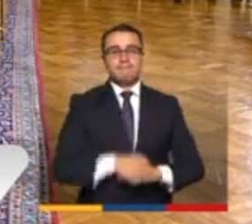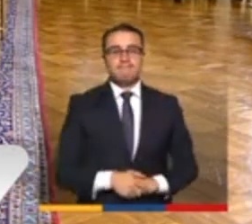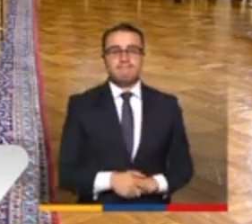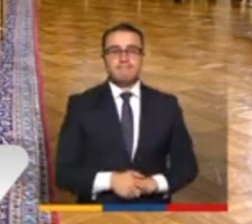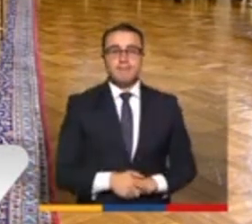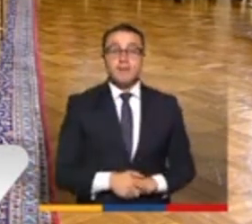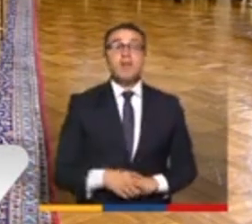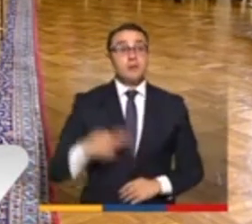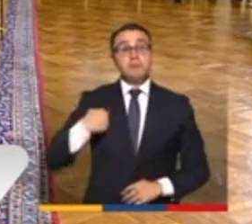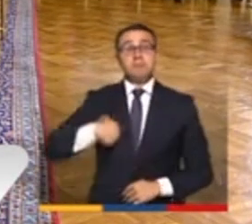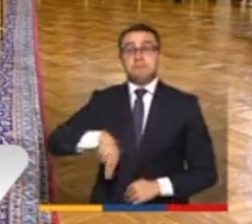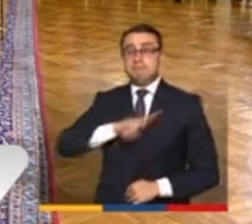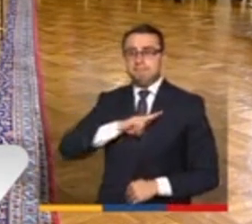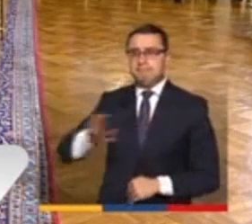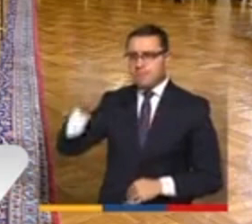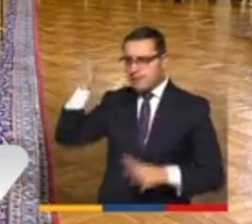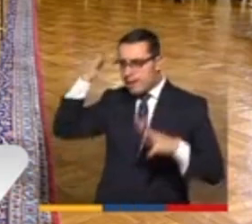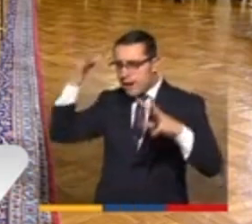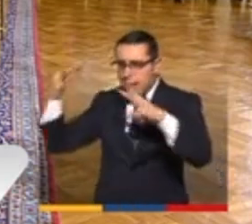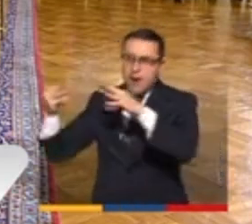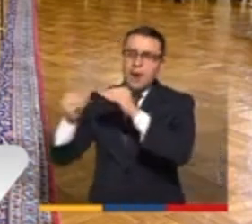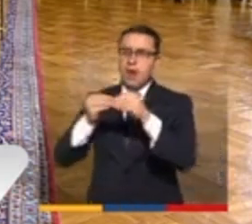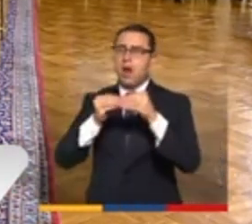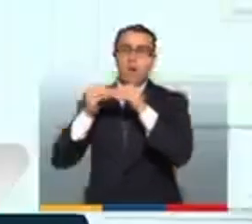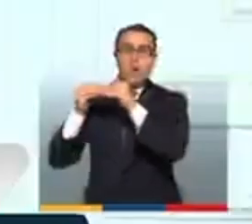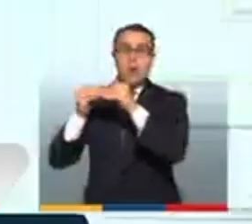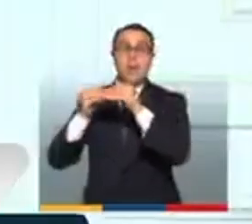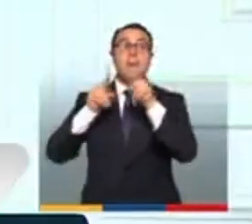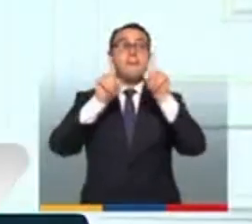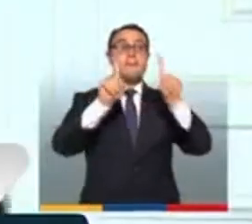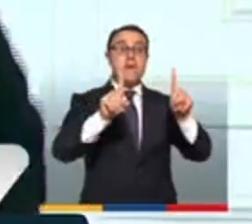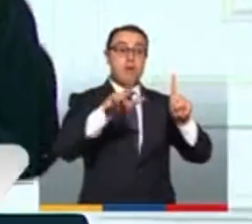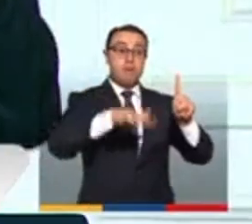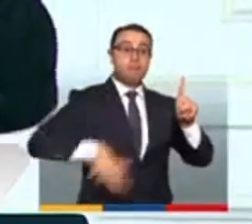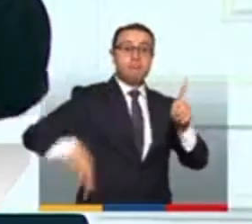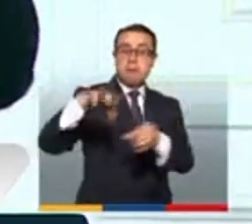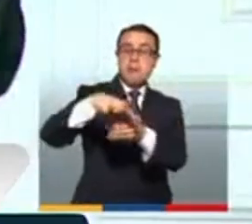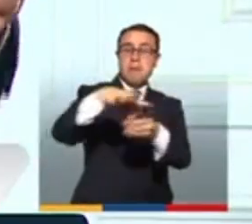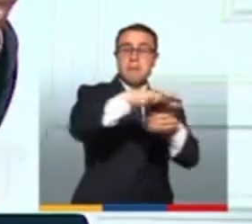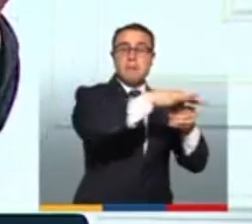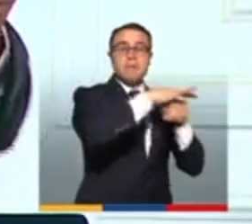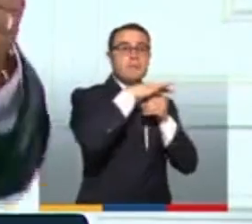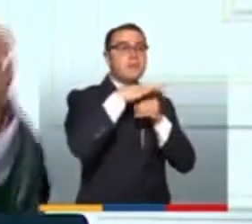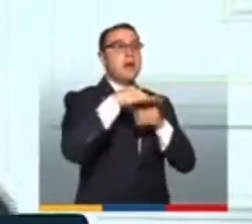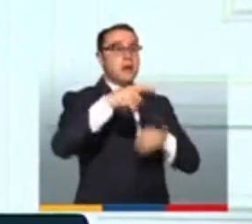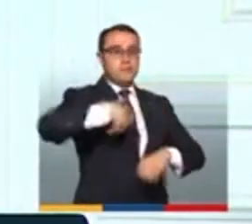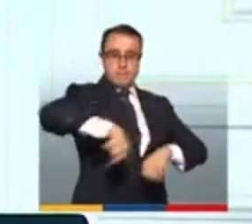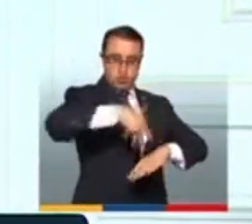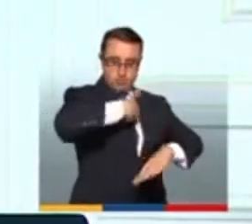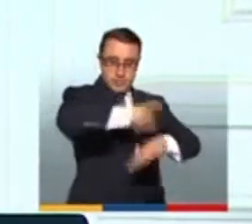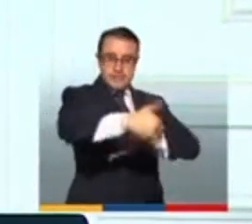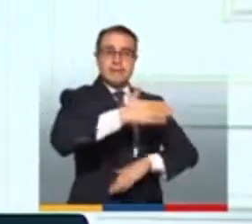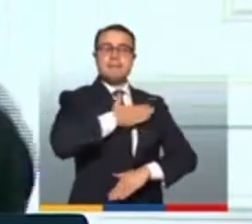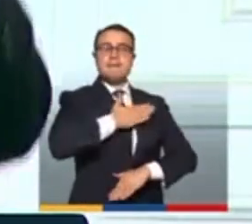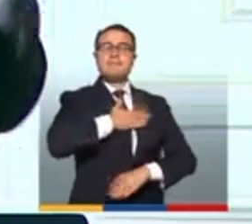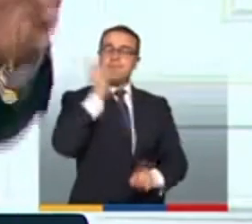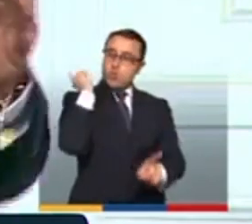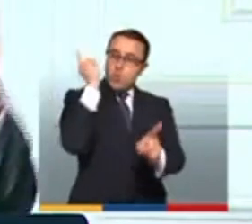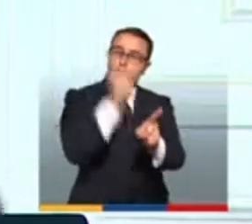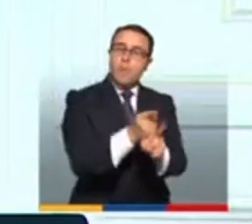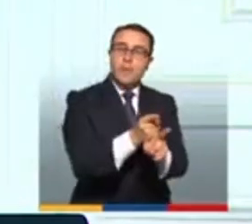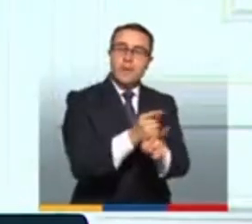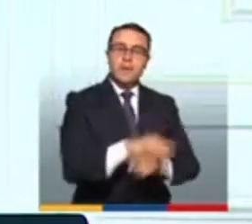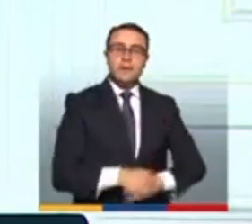popular que nos confirió estar en este palacio sí no lo demanda. Porque quien ganó